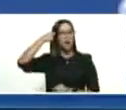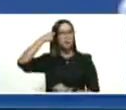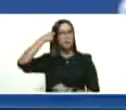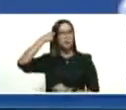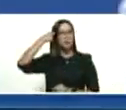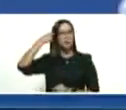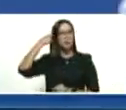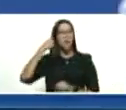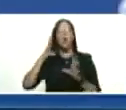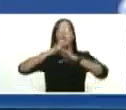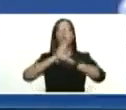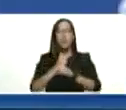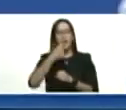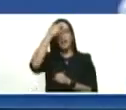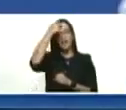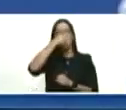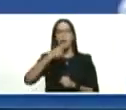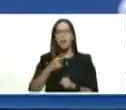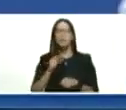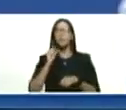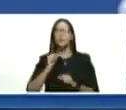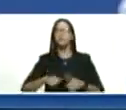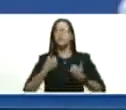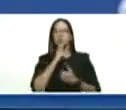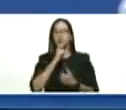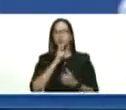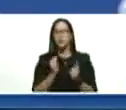Confiar en el pueblo en el momento más difícil y duro.